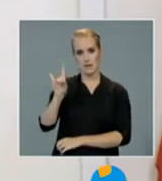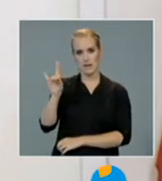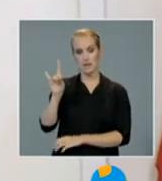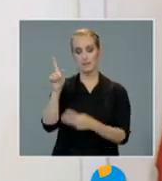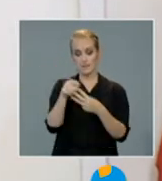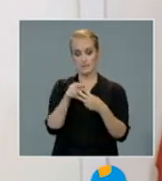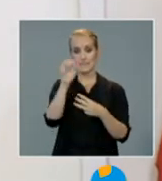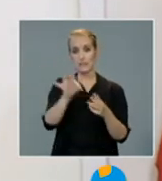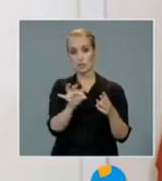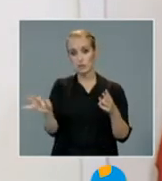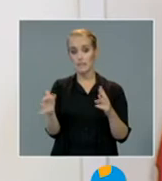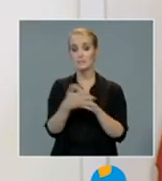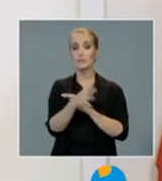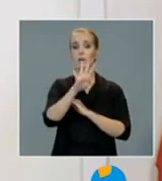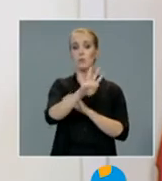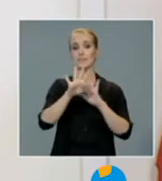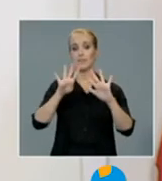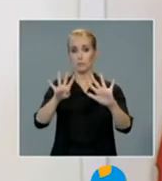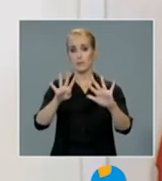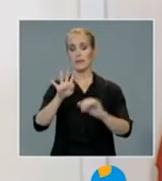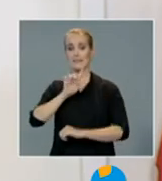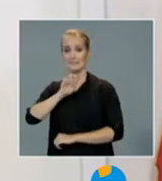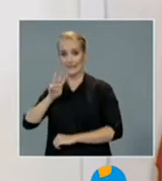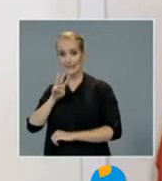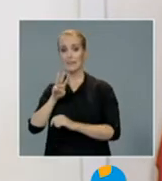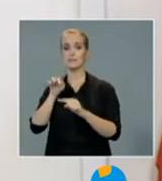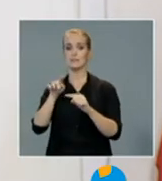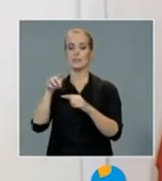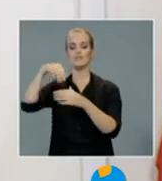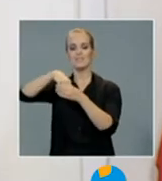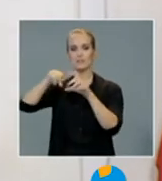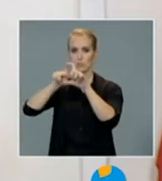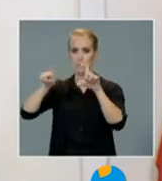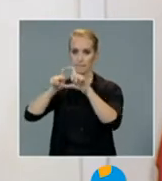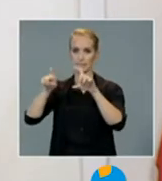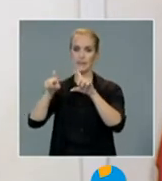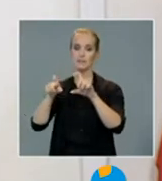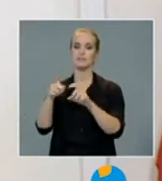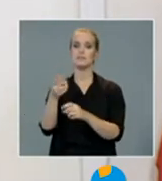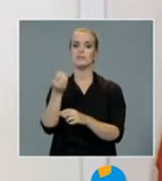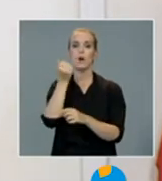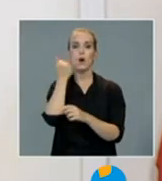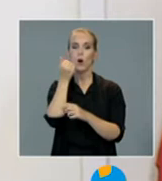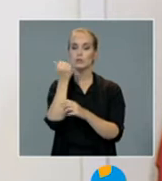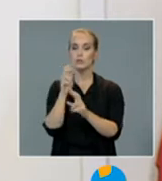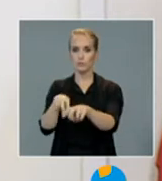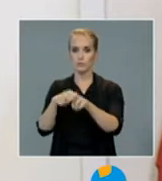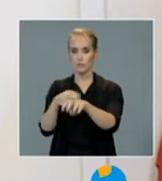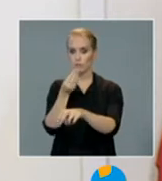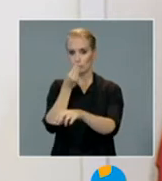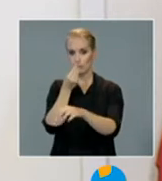total asciende a 49 de los que 13 están localizados en una empresa hortofrutícola radicada en el municipio de murcia